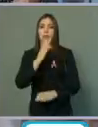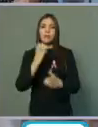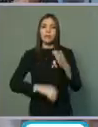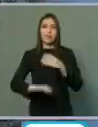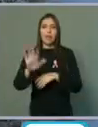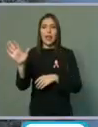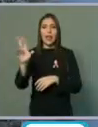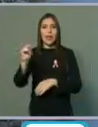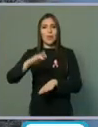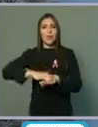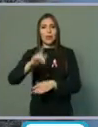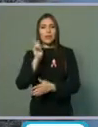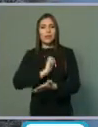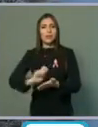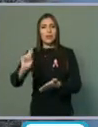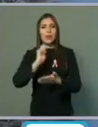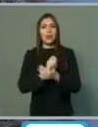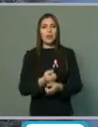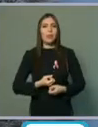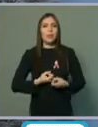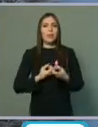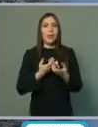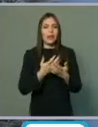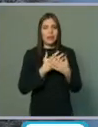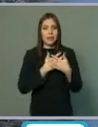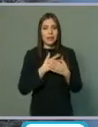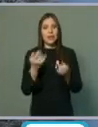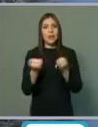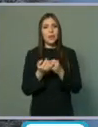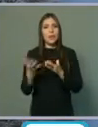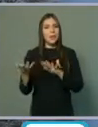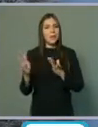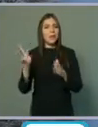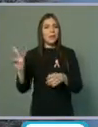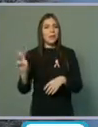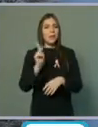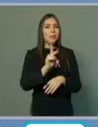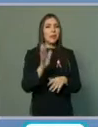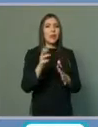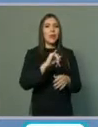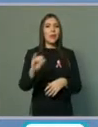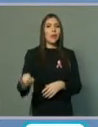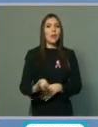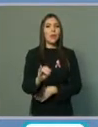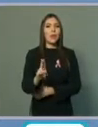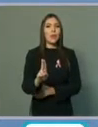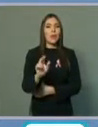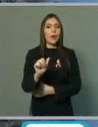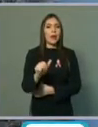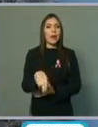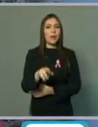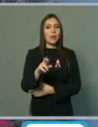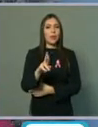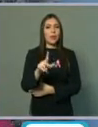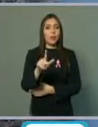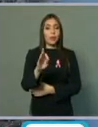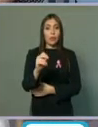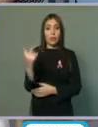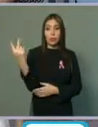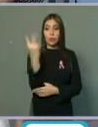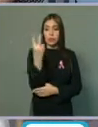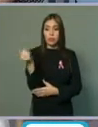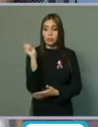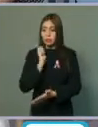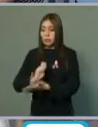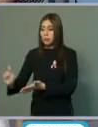se asemeja mucho, como lo mismo también lo dice Pacheco, a Juan Rulfo. Él fue editor de Juan Rulfo. O sea, dice él, los dos escribieron lo